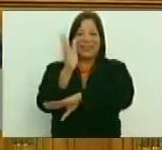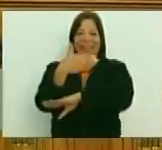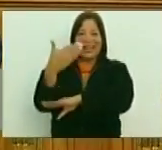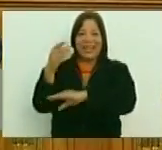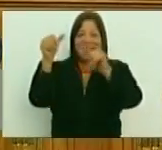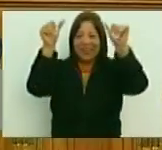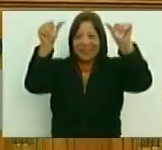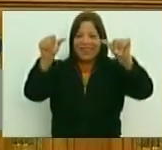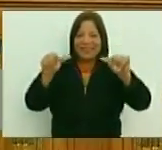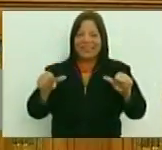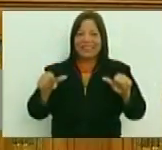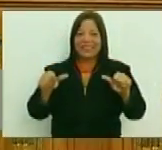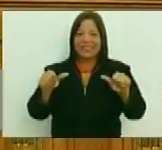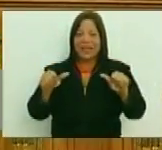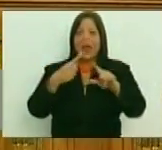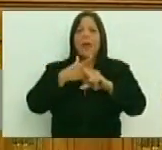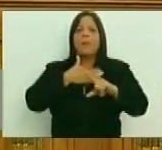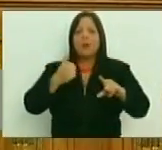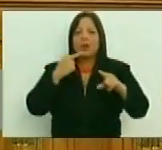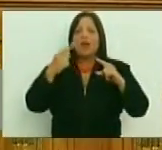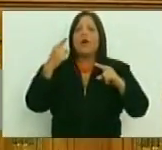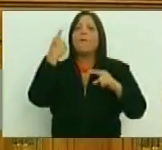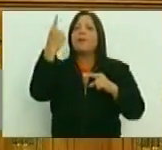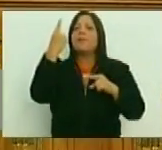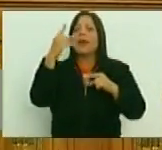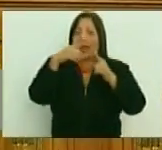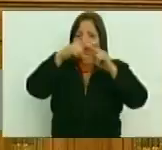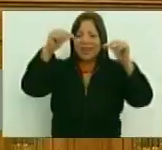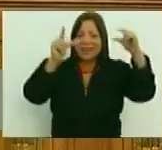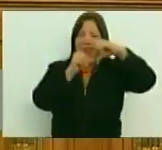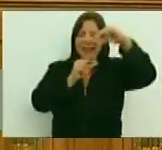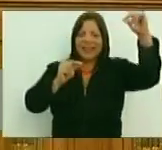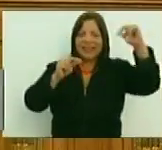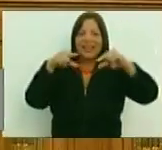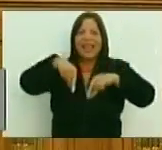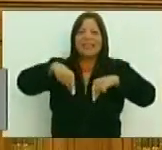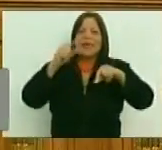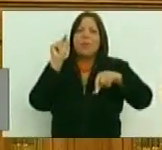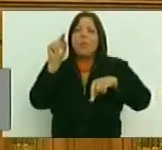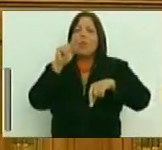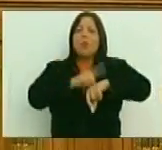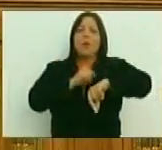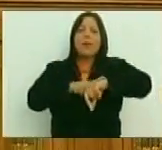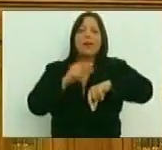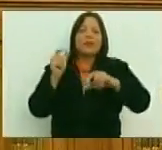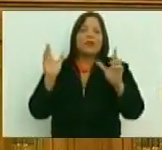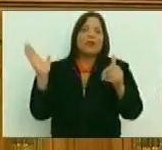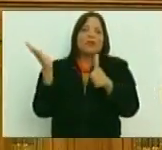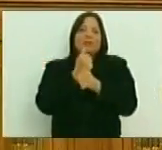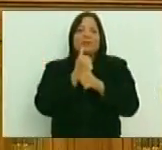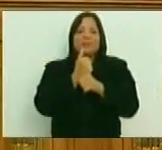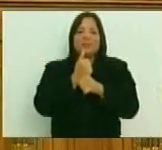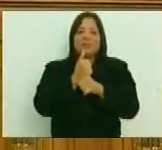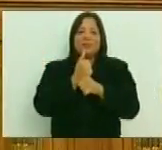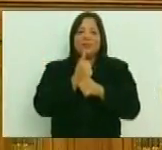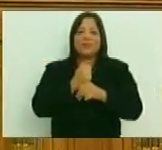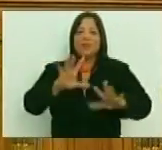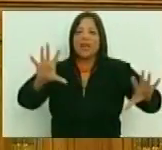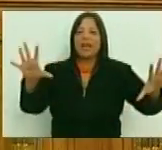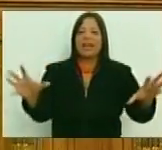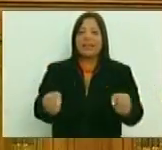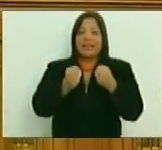detallo ahora, pero quería mencionar la primera estrella que identificamos en ese momento, o el primer logro: